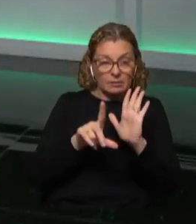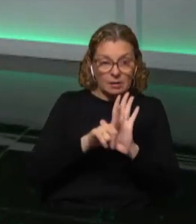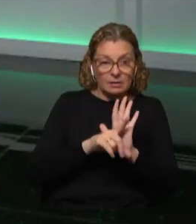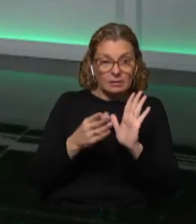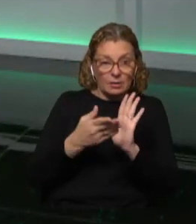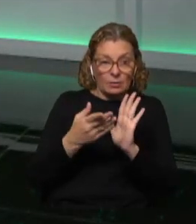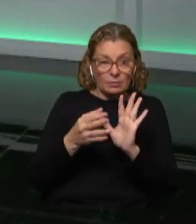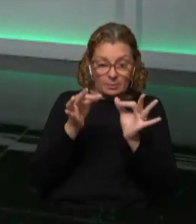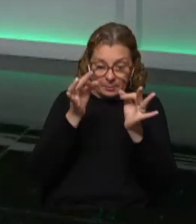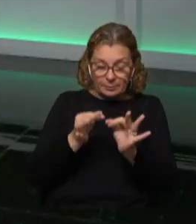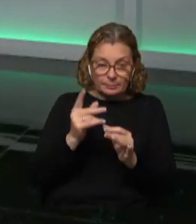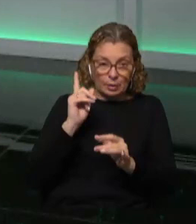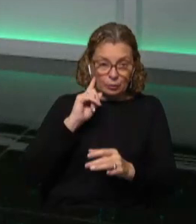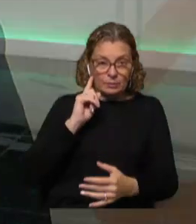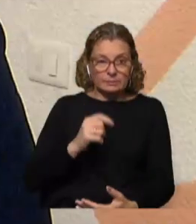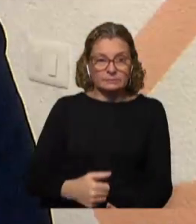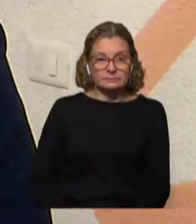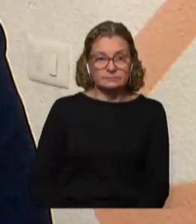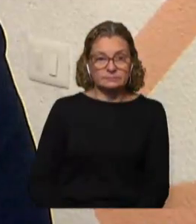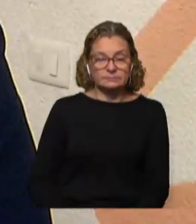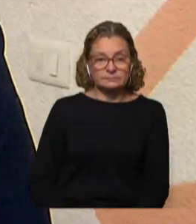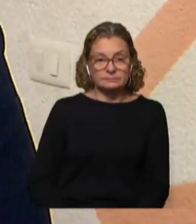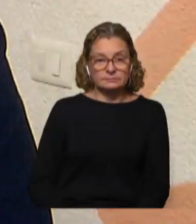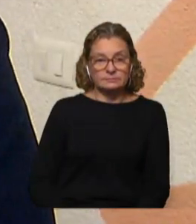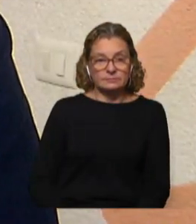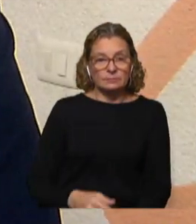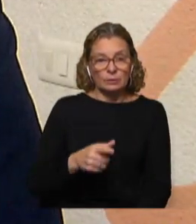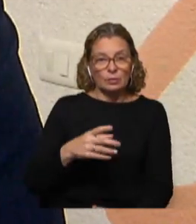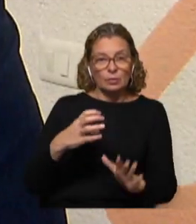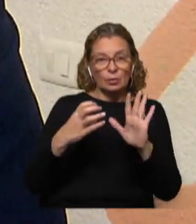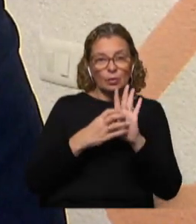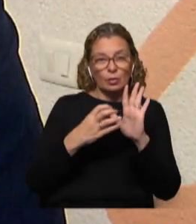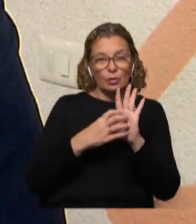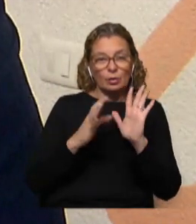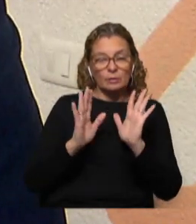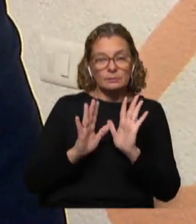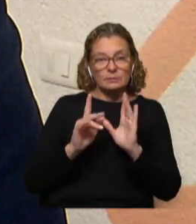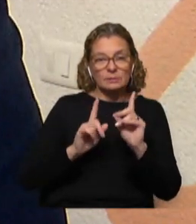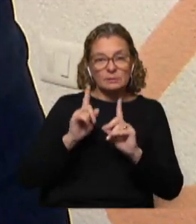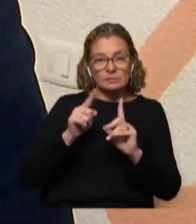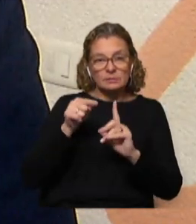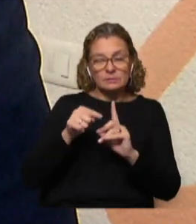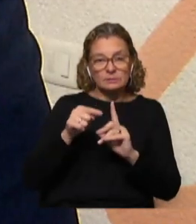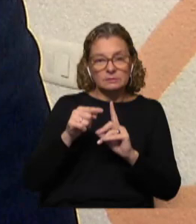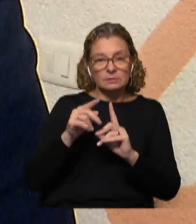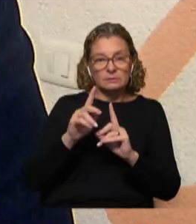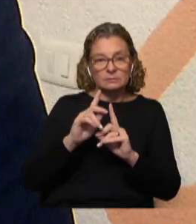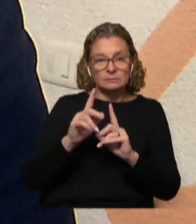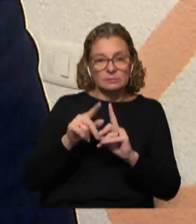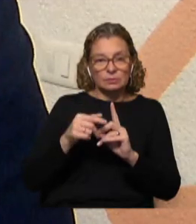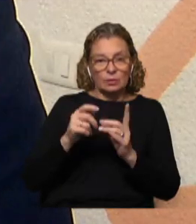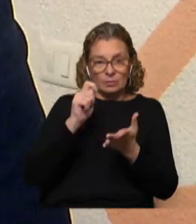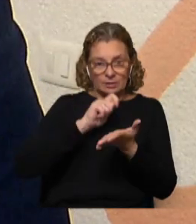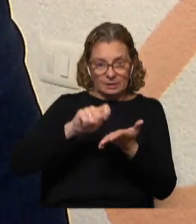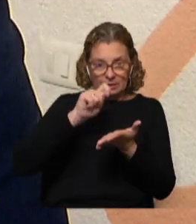más específicos. Lo escuchamos. Tenemos previsto en el código algunas de estas conductas, no descritas de